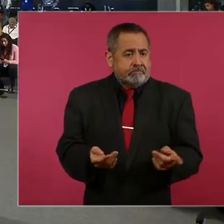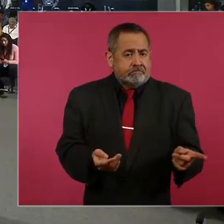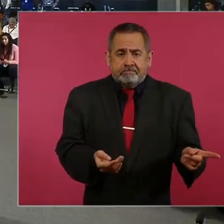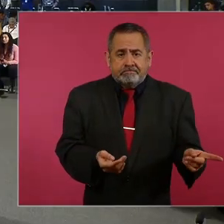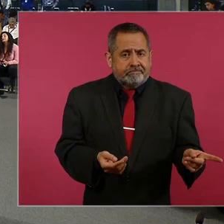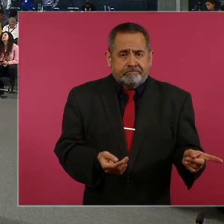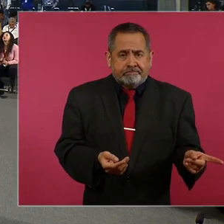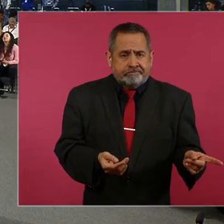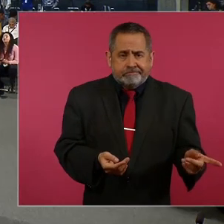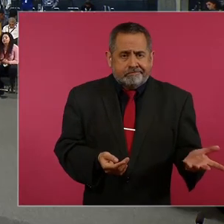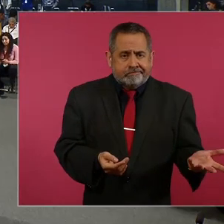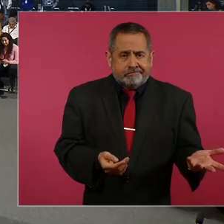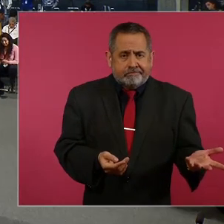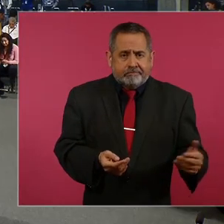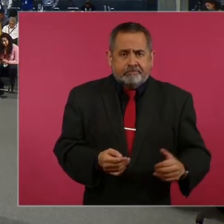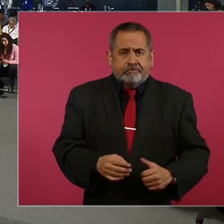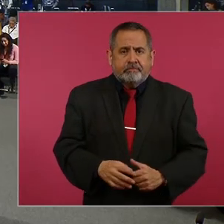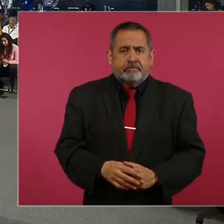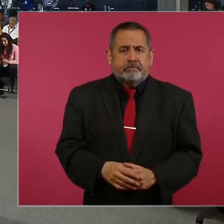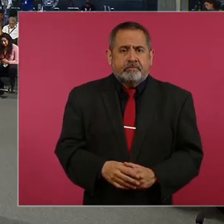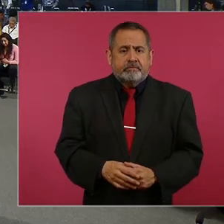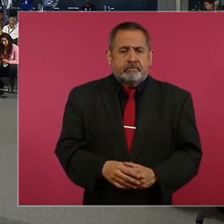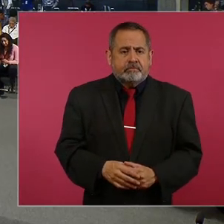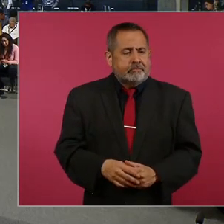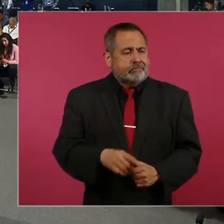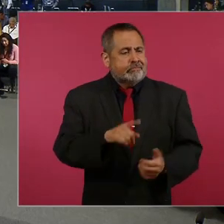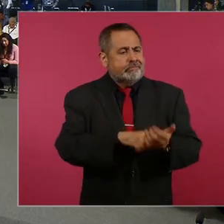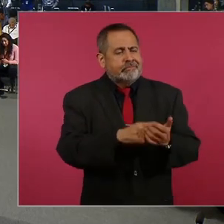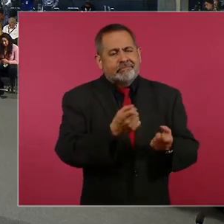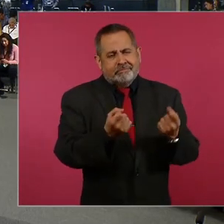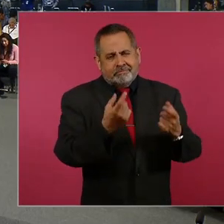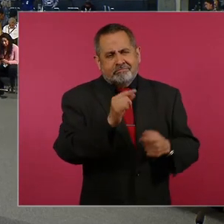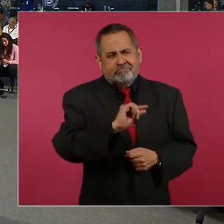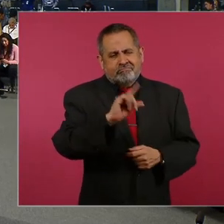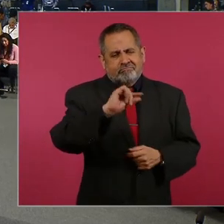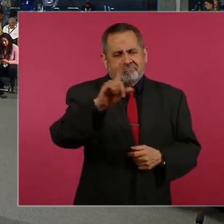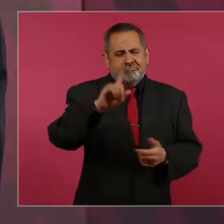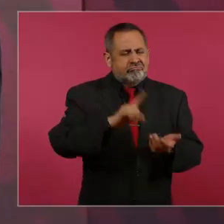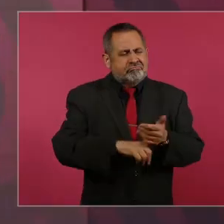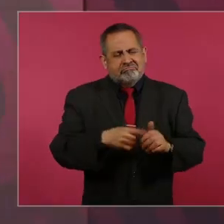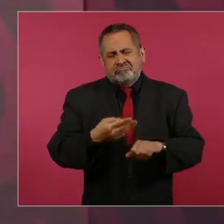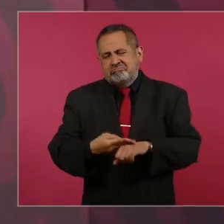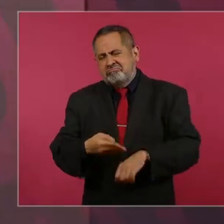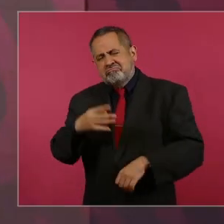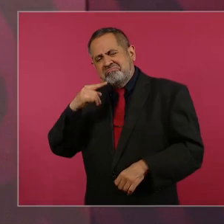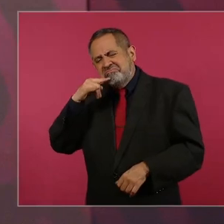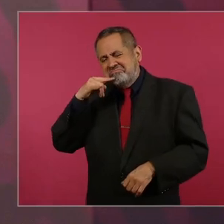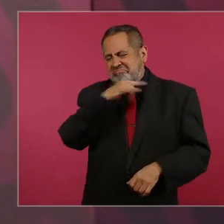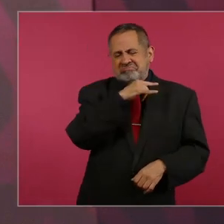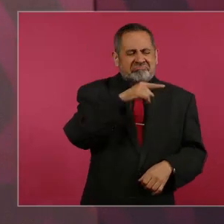Son algunas autoridades muy hipócritas muy